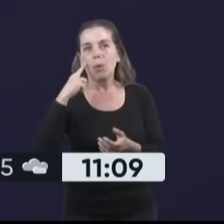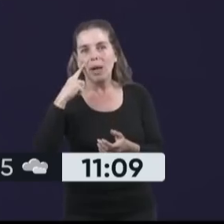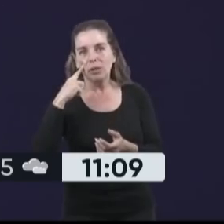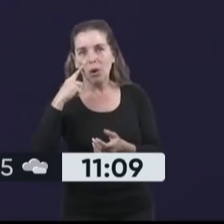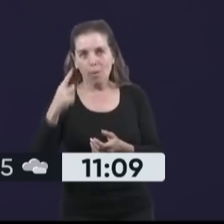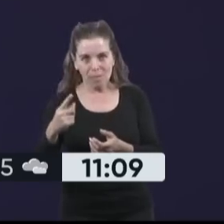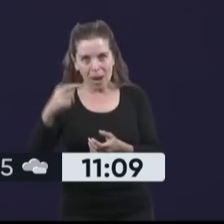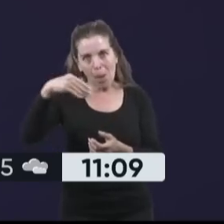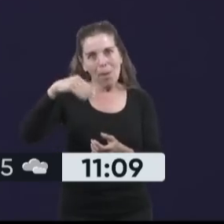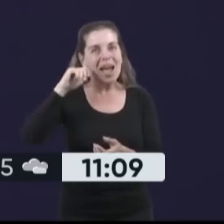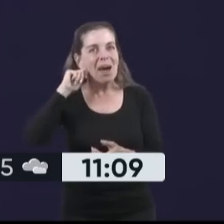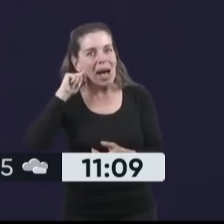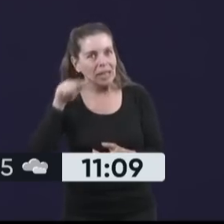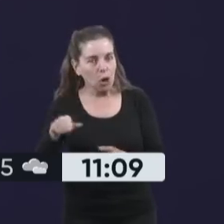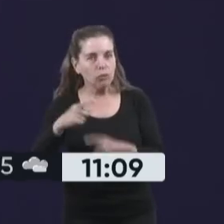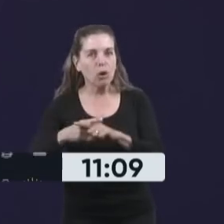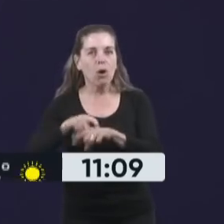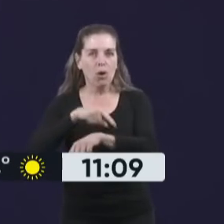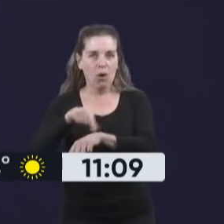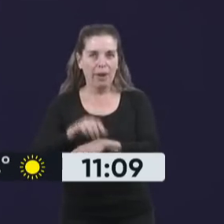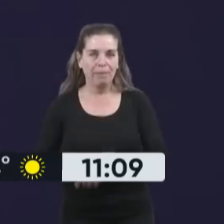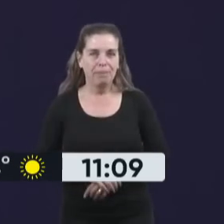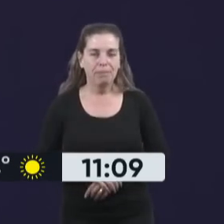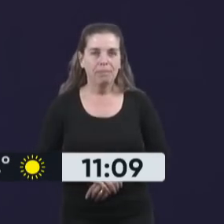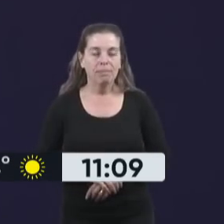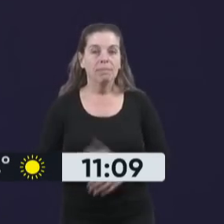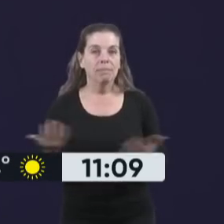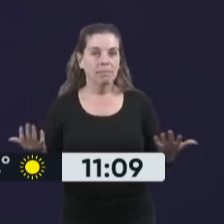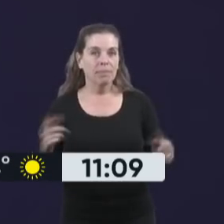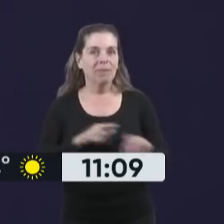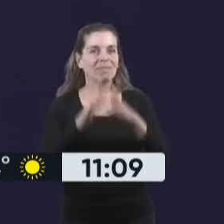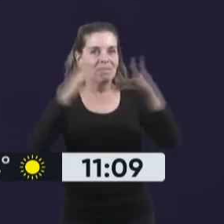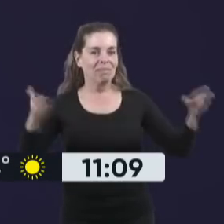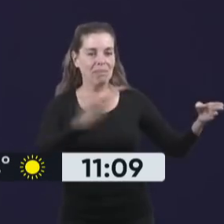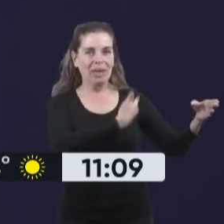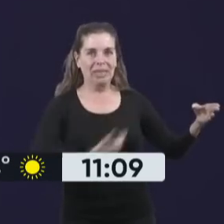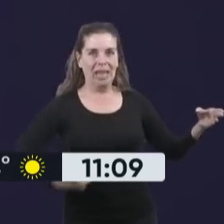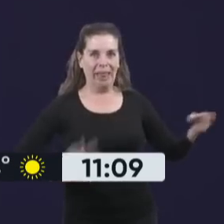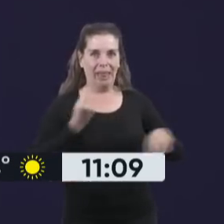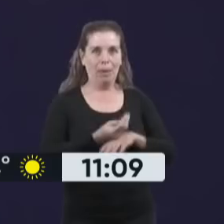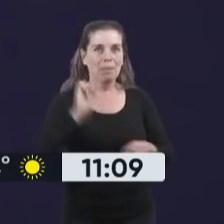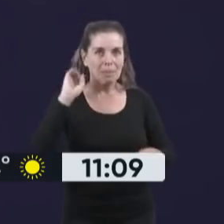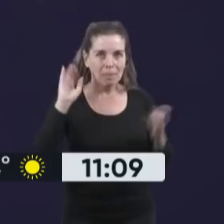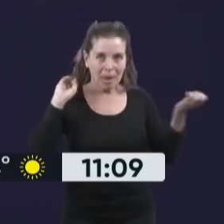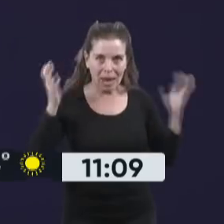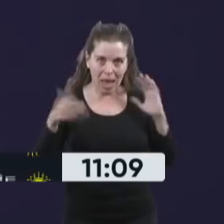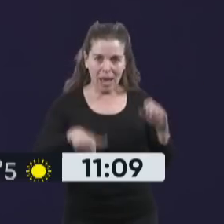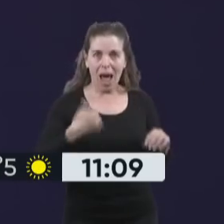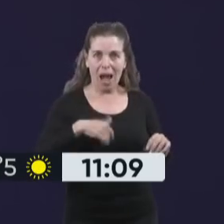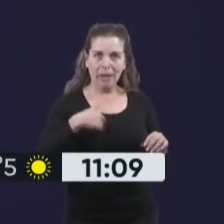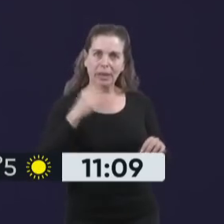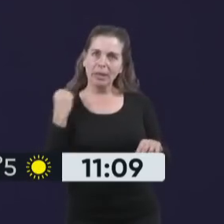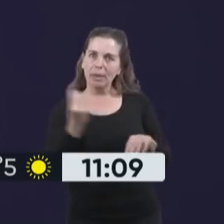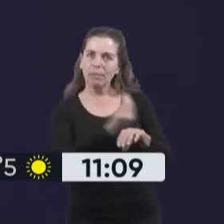1.174.000 megavatios por hora. En la administración del presidente Milei, Argentina se potencia también en el